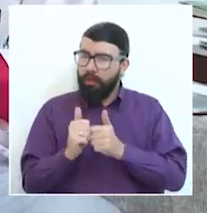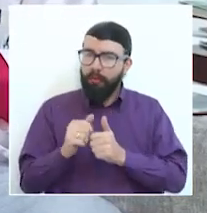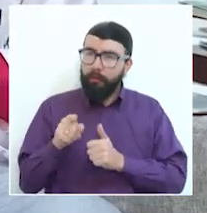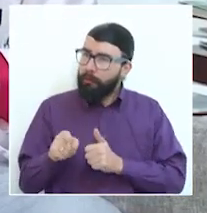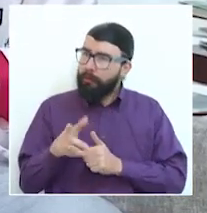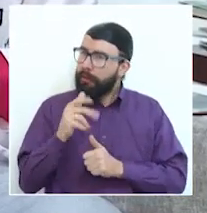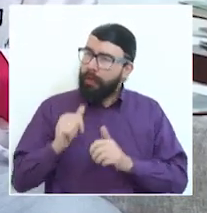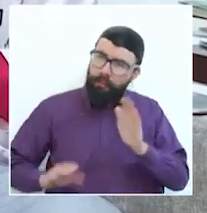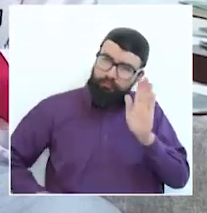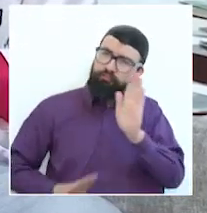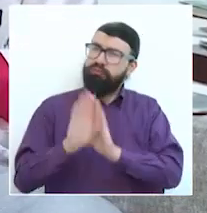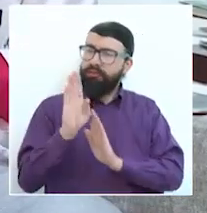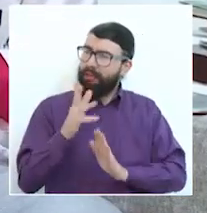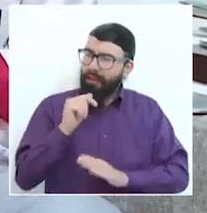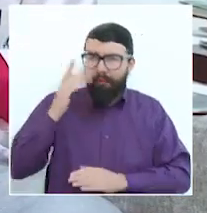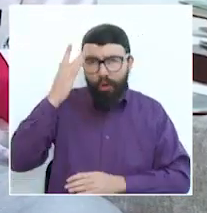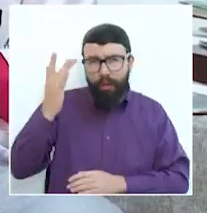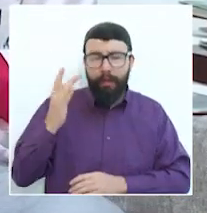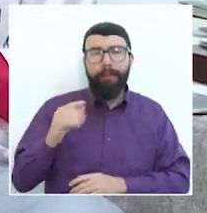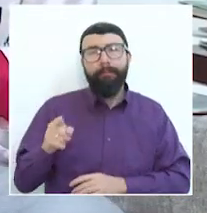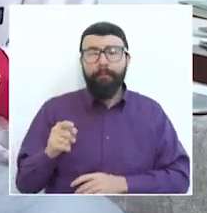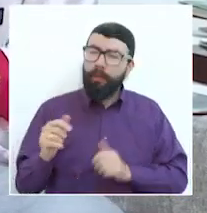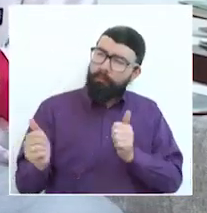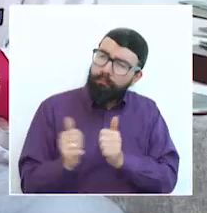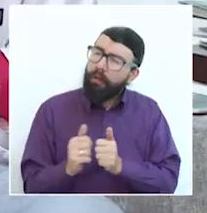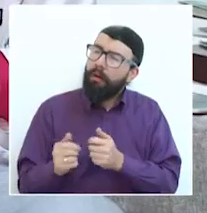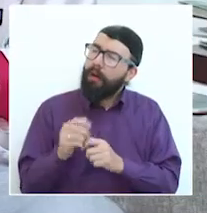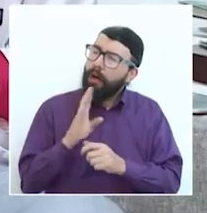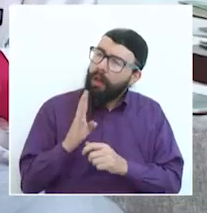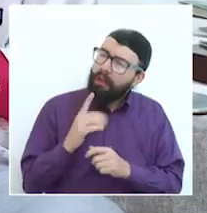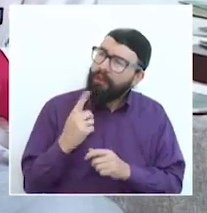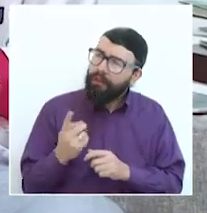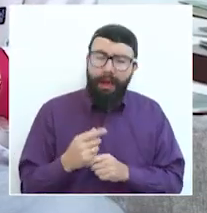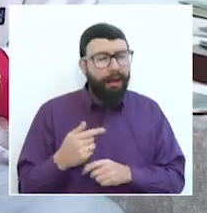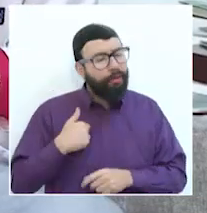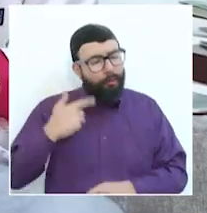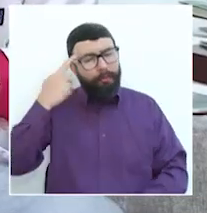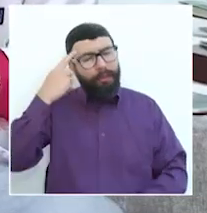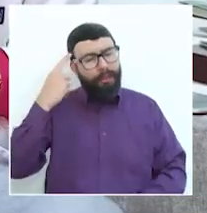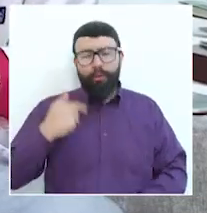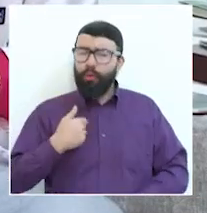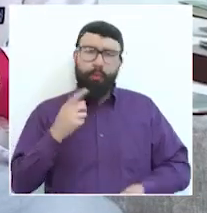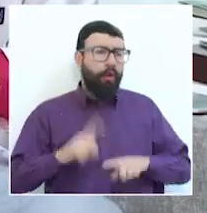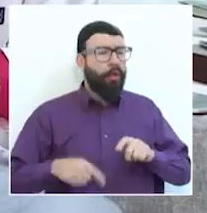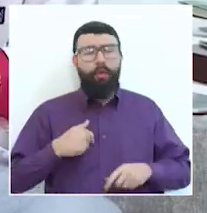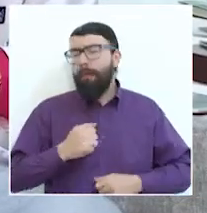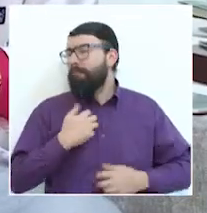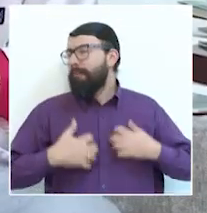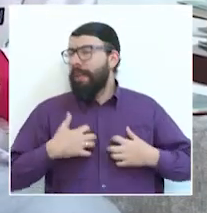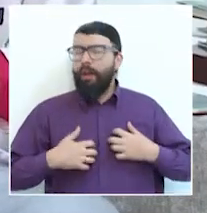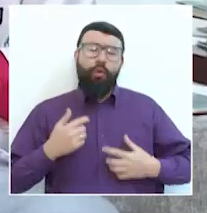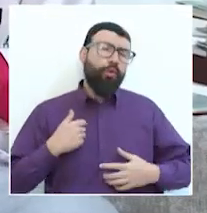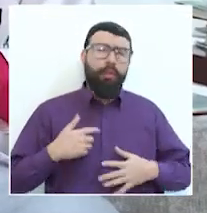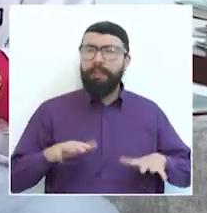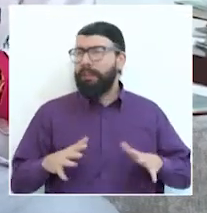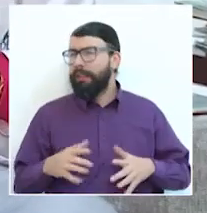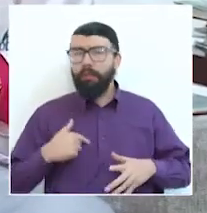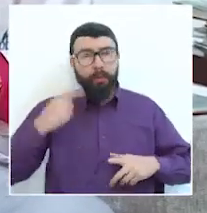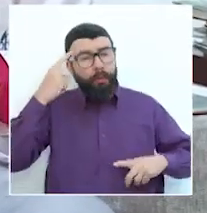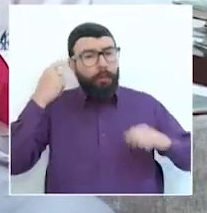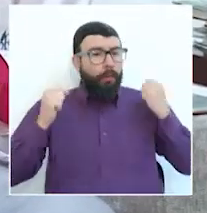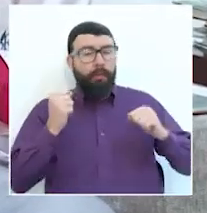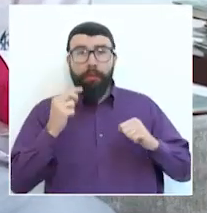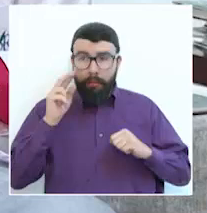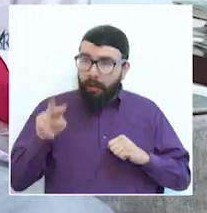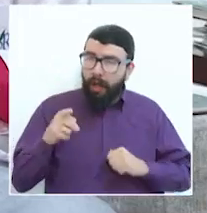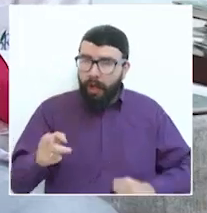logran ganar. Y resulta que se sienta uno con ellos. Es que creo que no soy capaz, me da susto, me da miedo, ansiedad. Los veo uno jugando